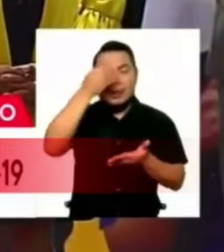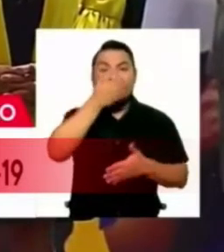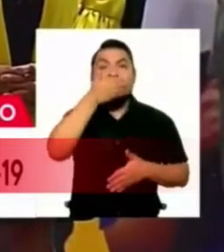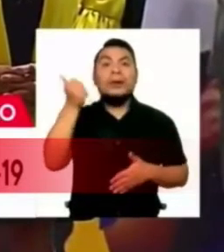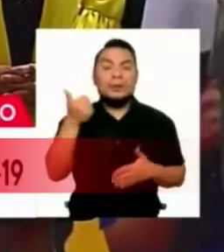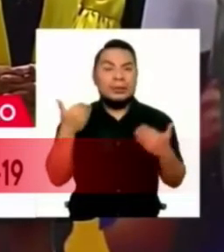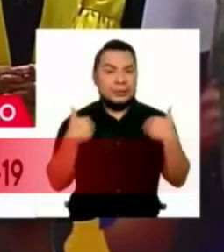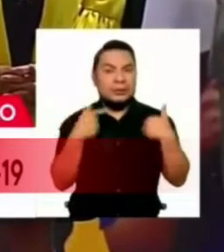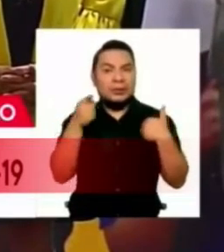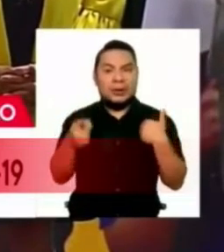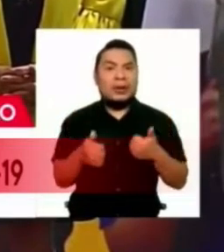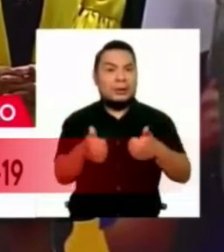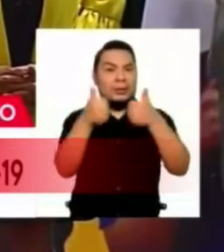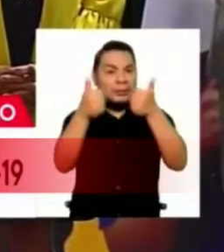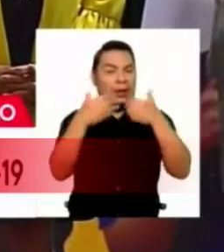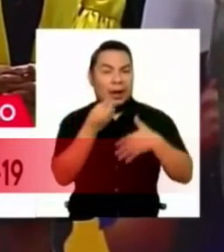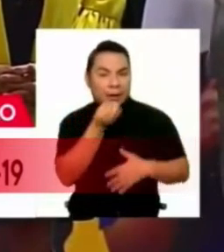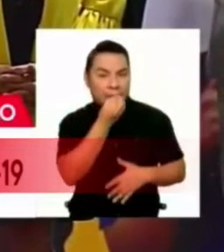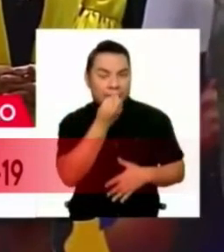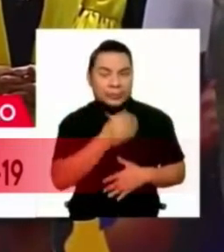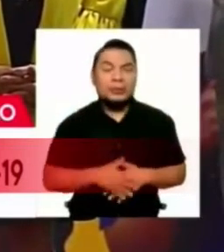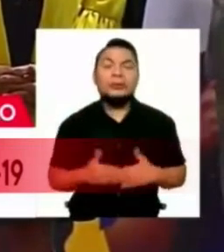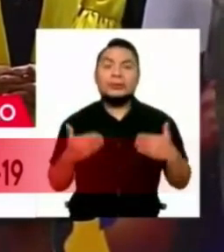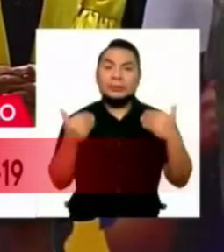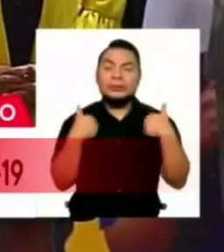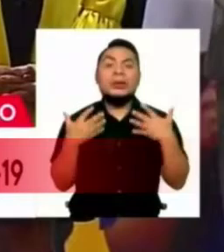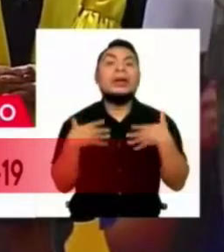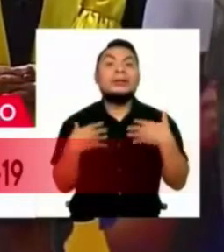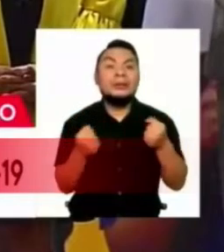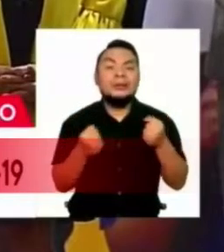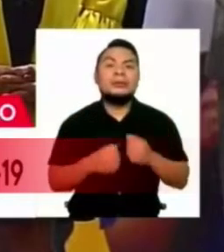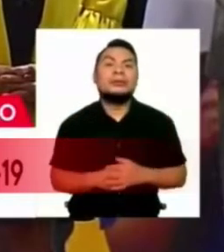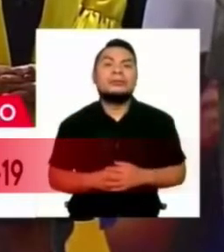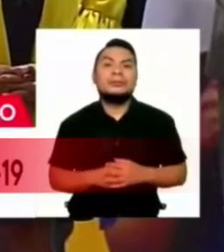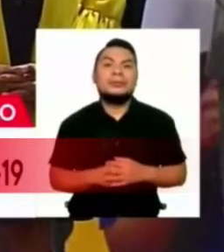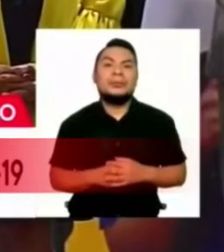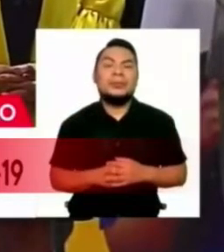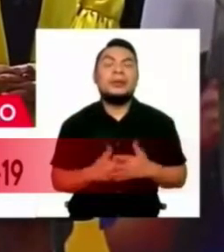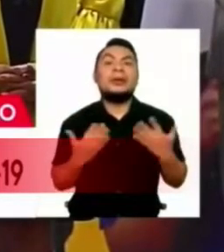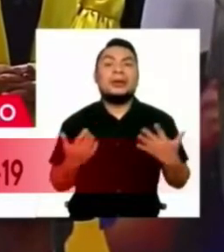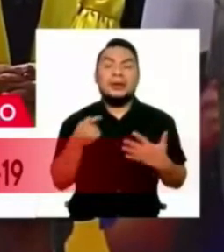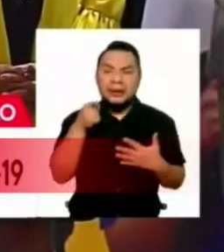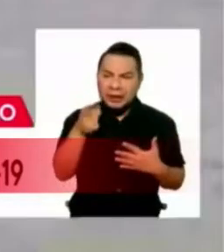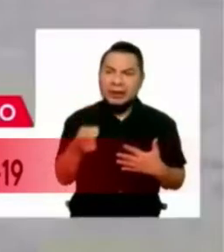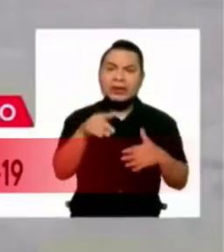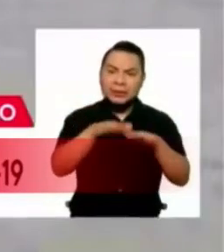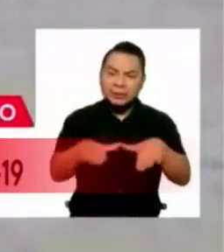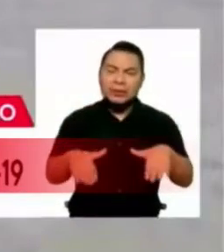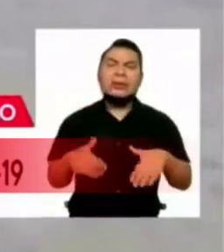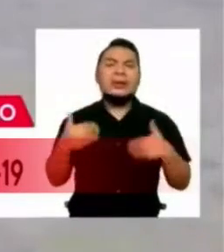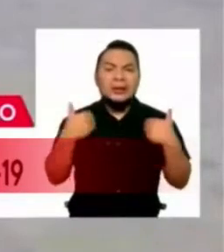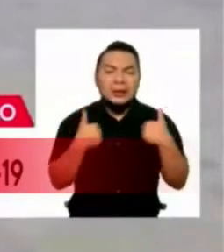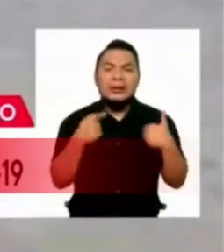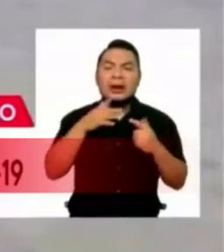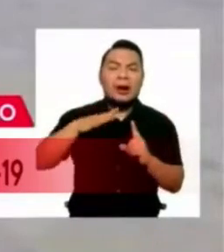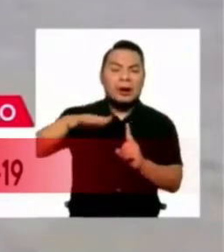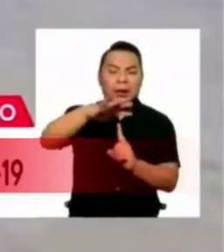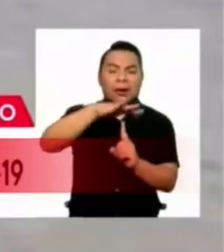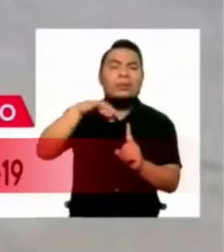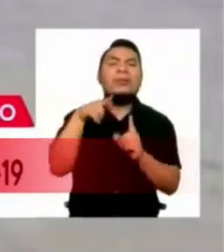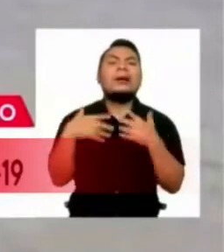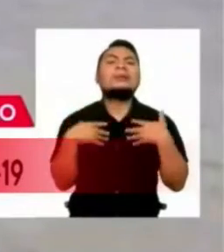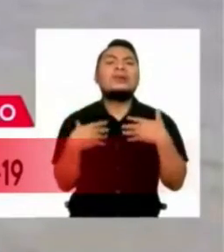mejor, tiene que estar bien alimentado, tiene que estar sano y tiene que estar en un